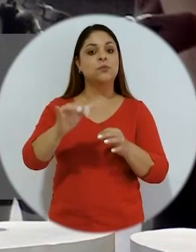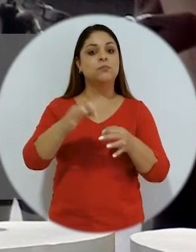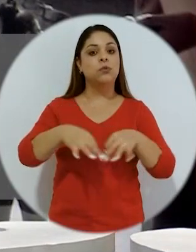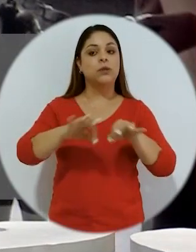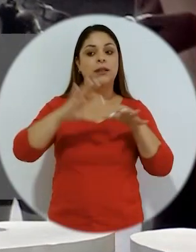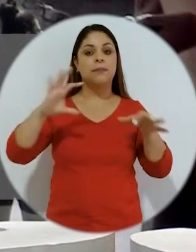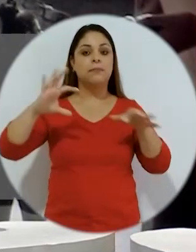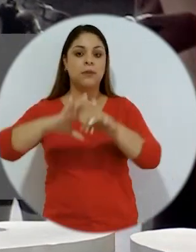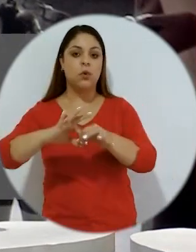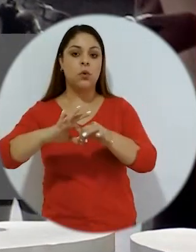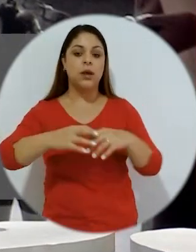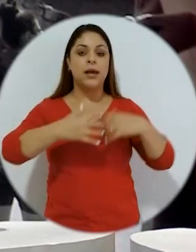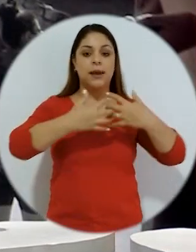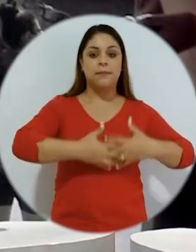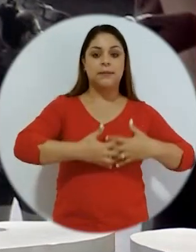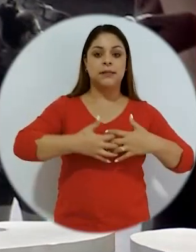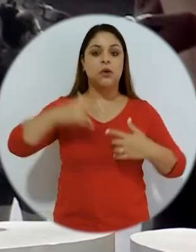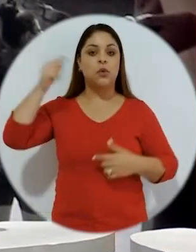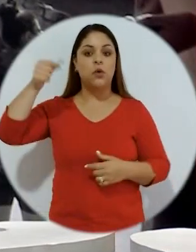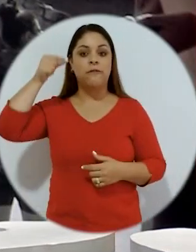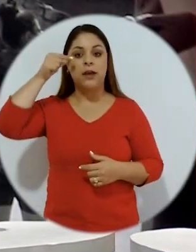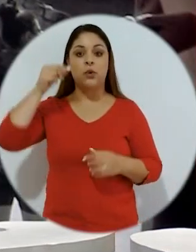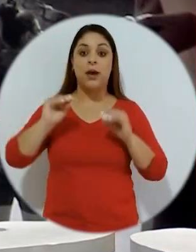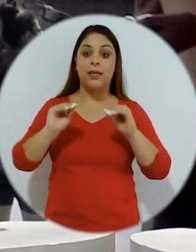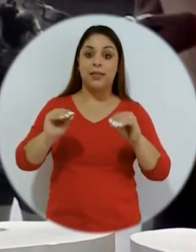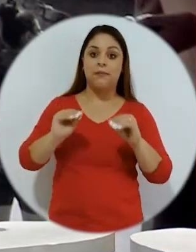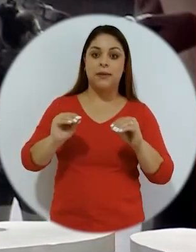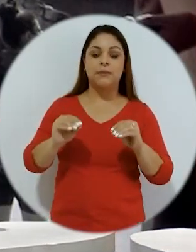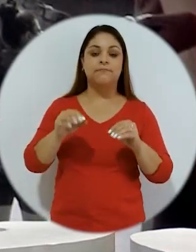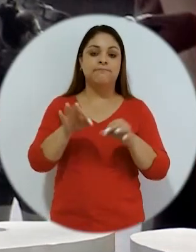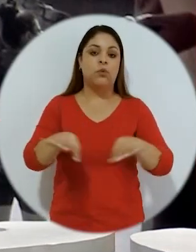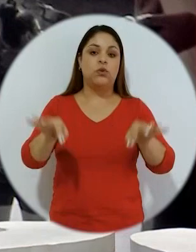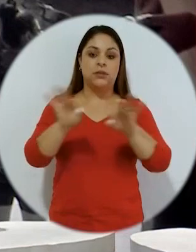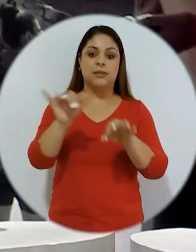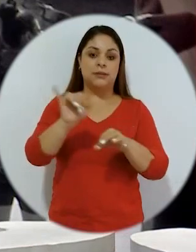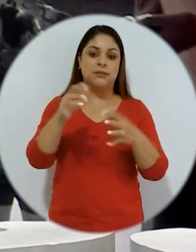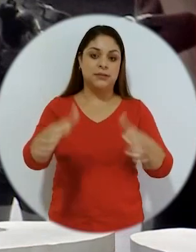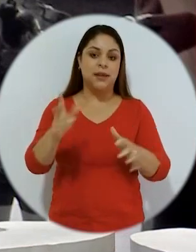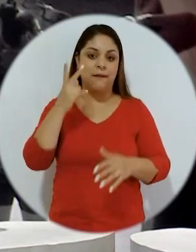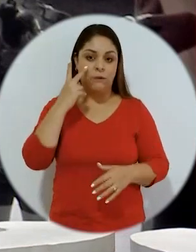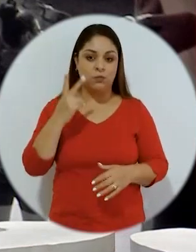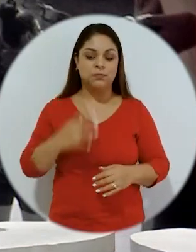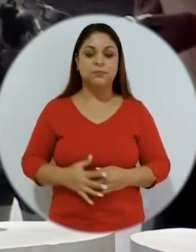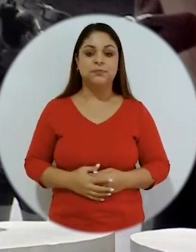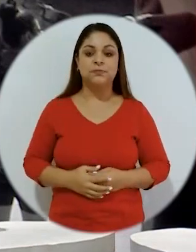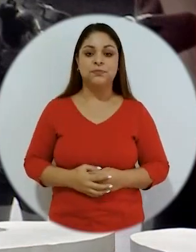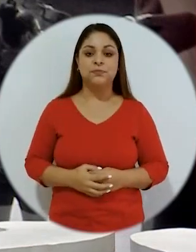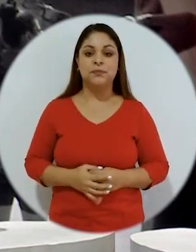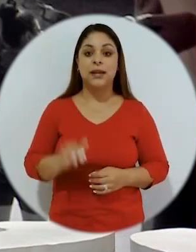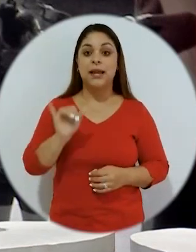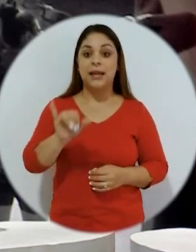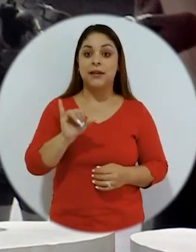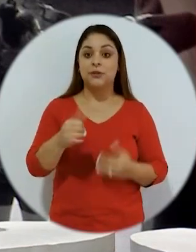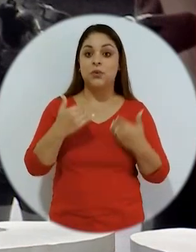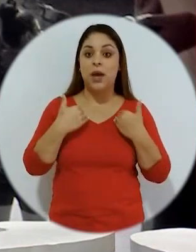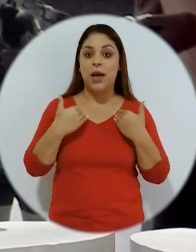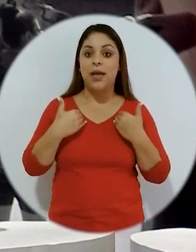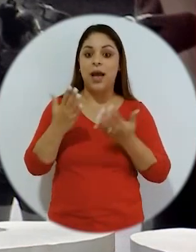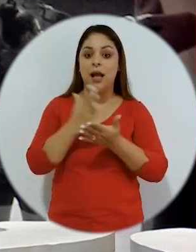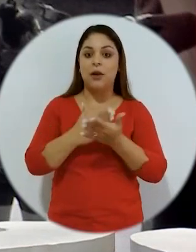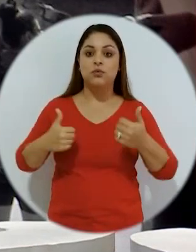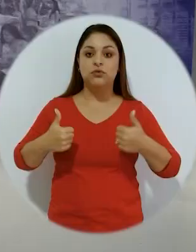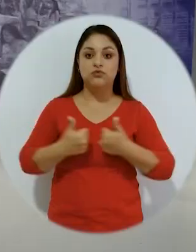en eso pues el vínculo entre la empresa, el gobierno y la academia pues resulta muy importante, como hemos visto. Ahora, esto